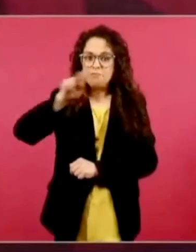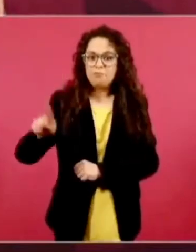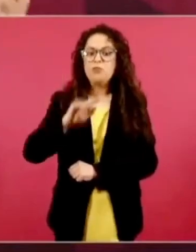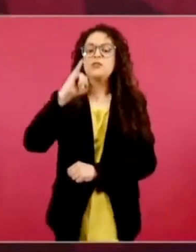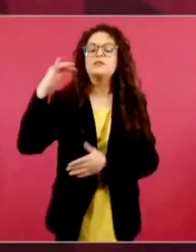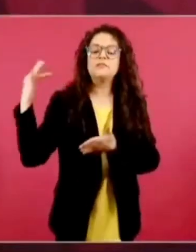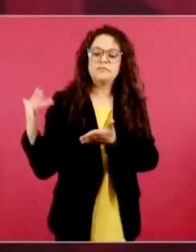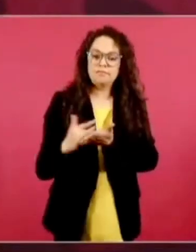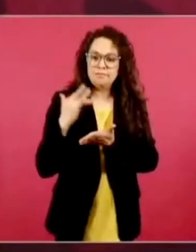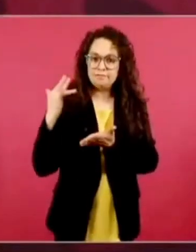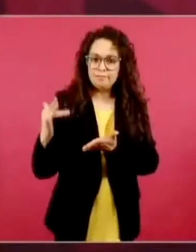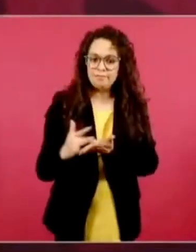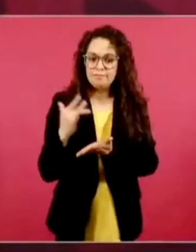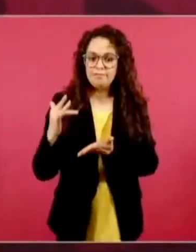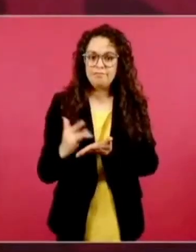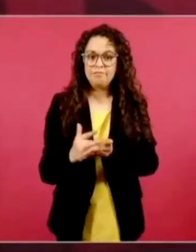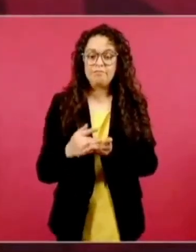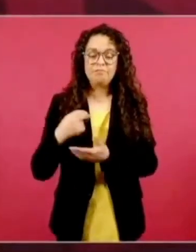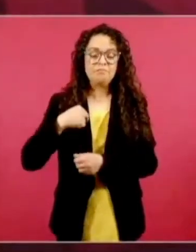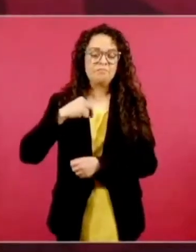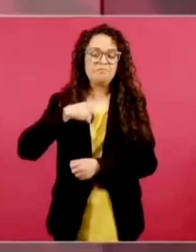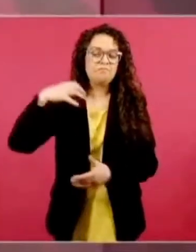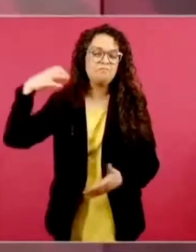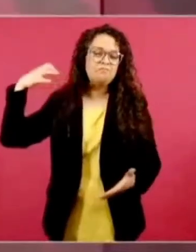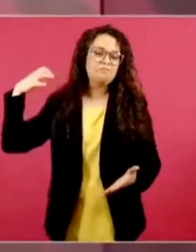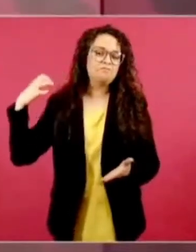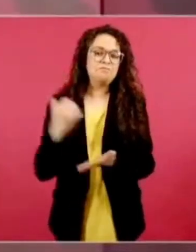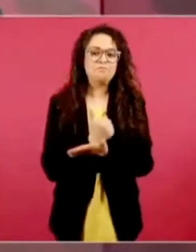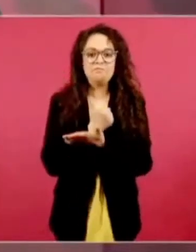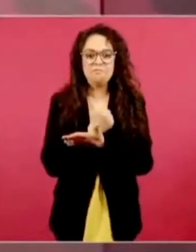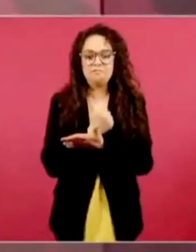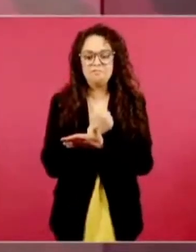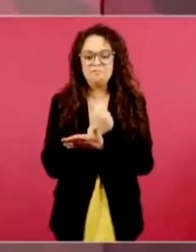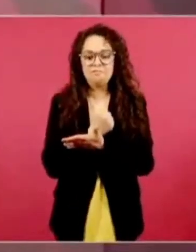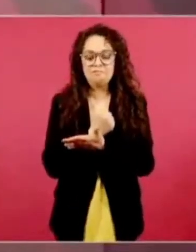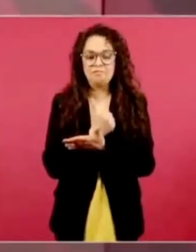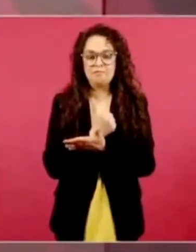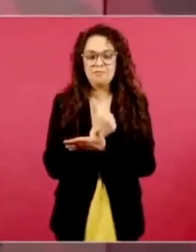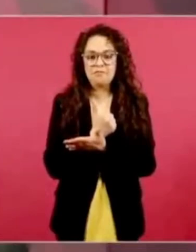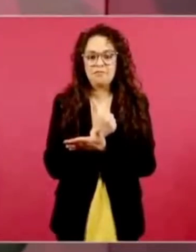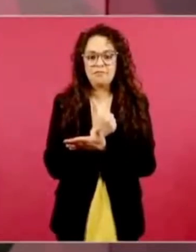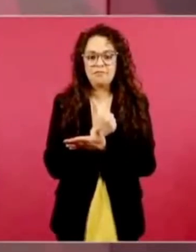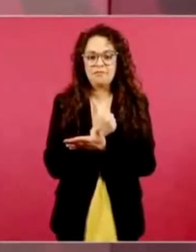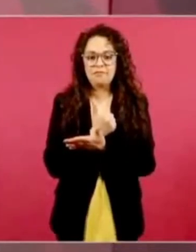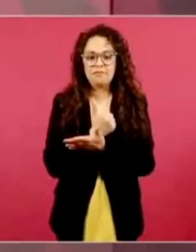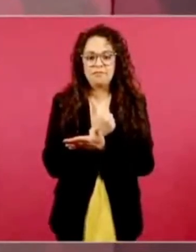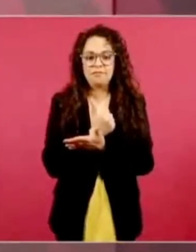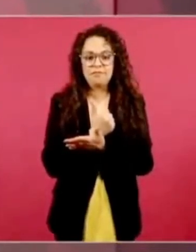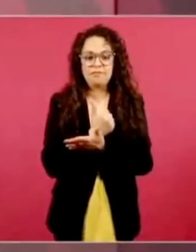y ganamos y tuvieron que robarse la elección.